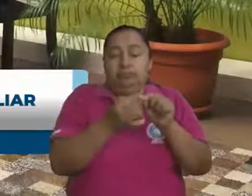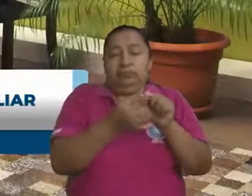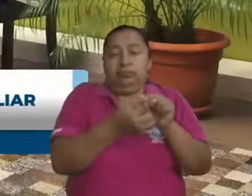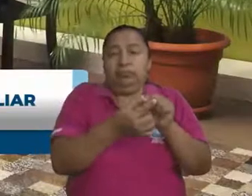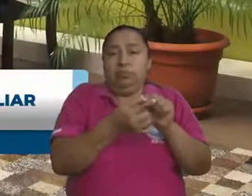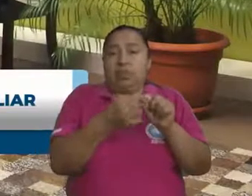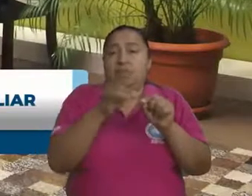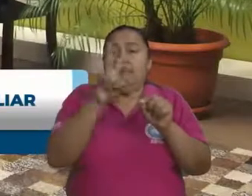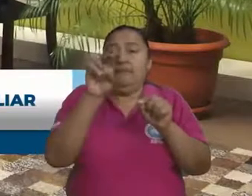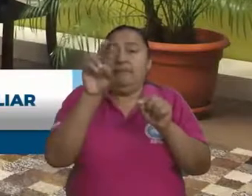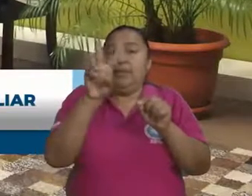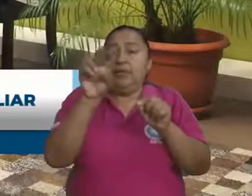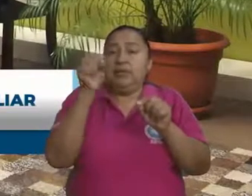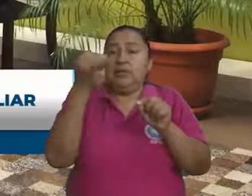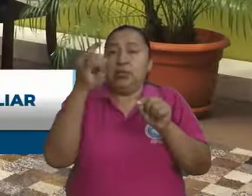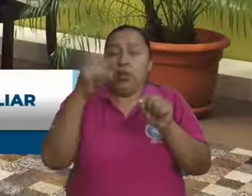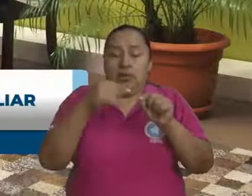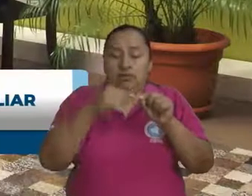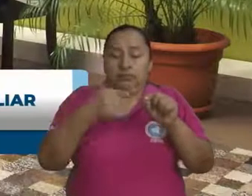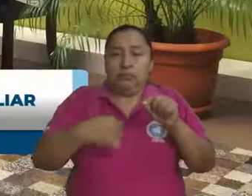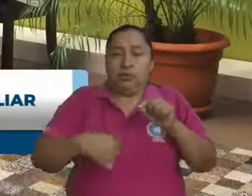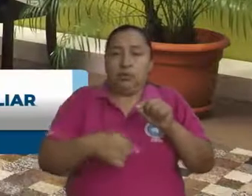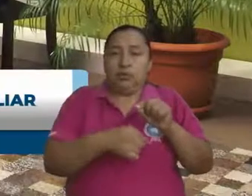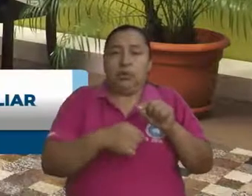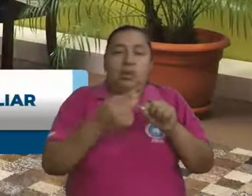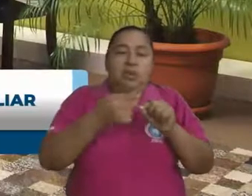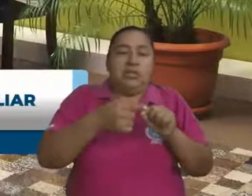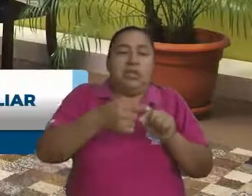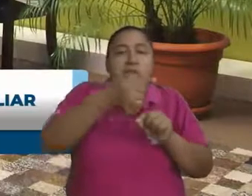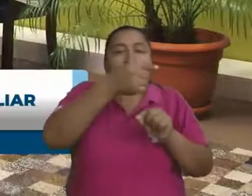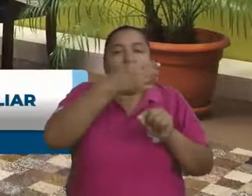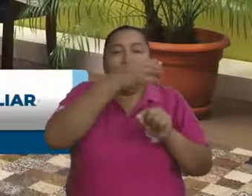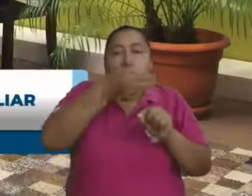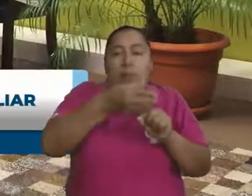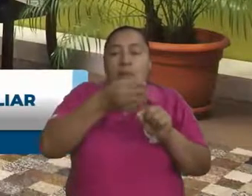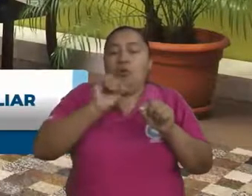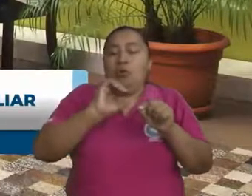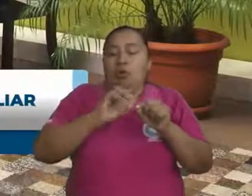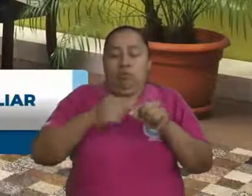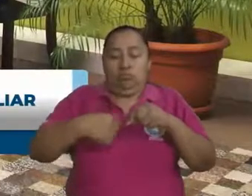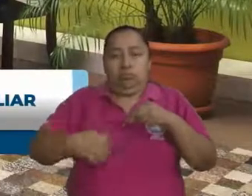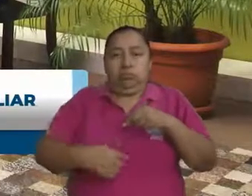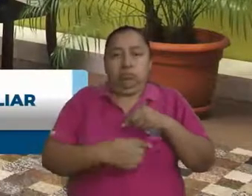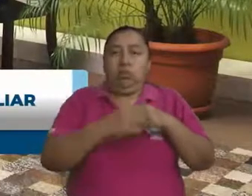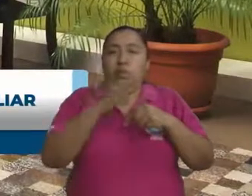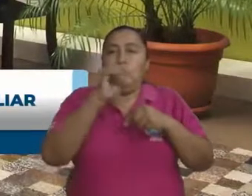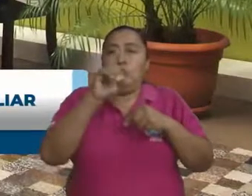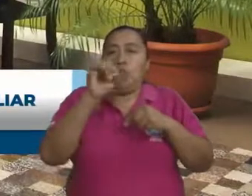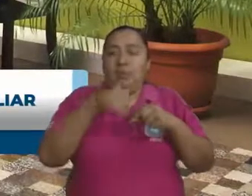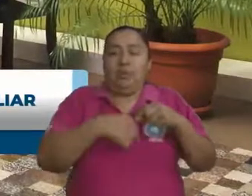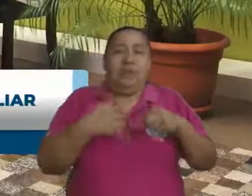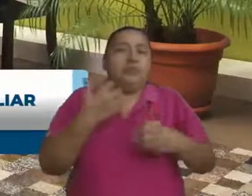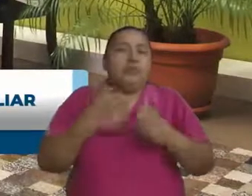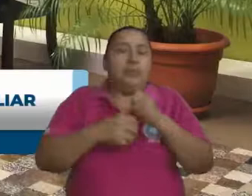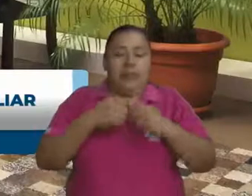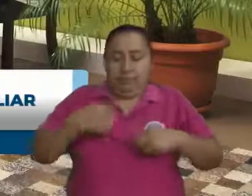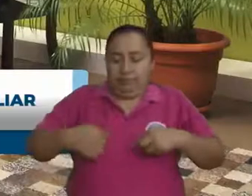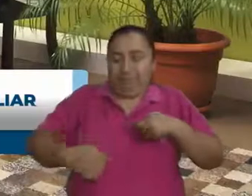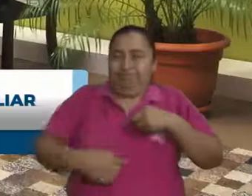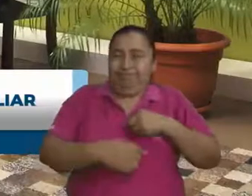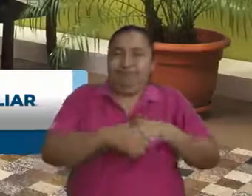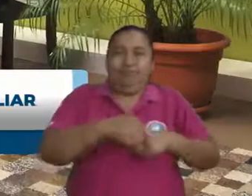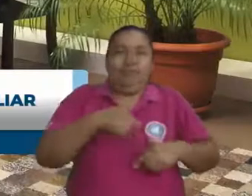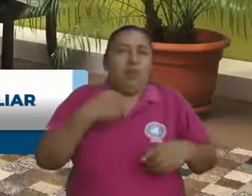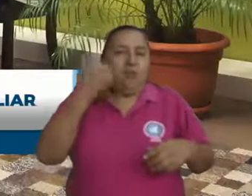entre la vesícula y el intestino, por ejemplo, puede ser estómago, duodeno, colon, y eso provoca